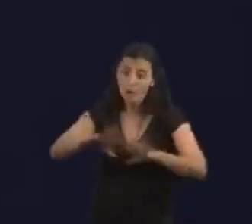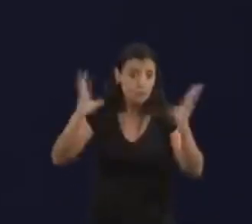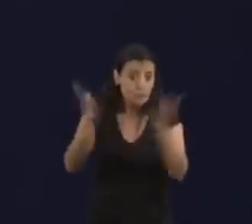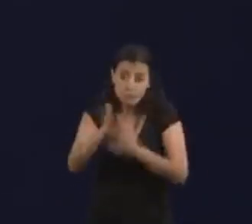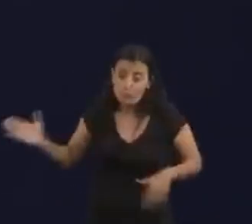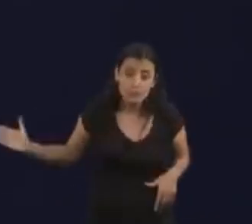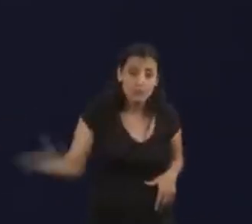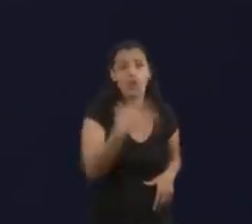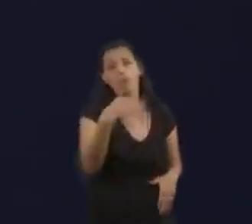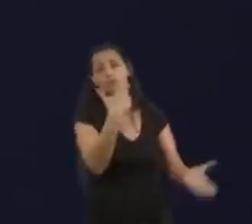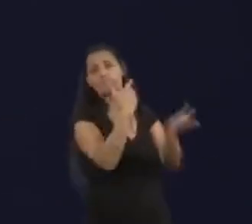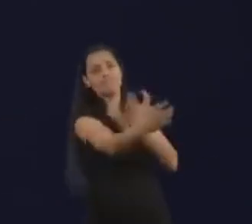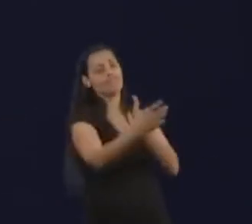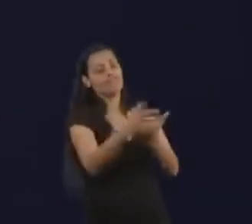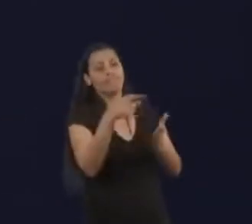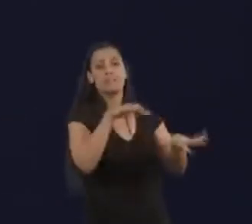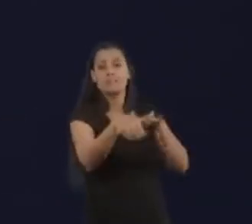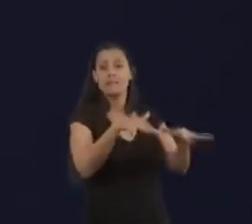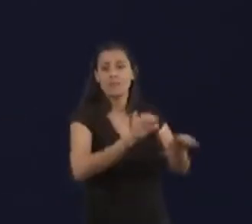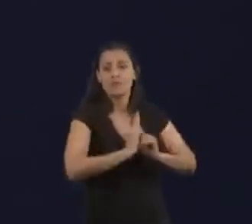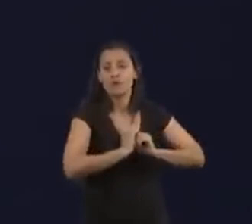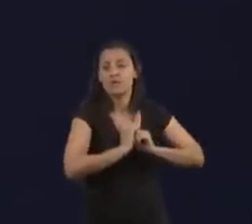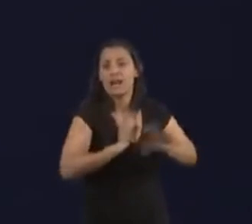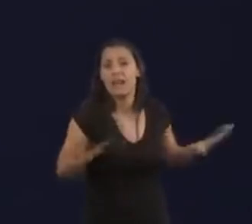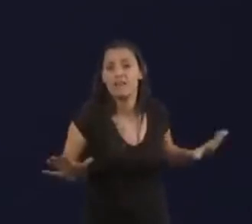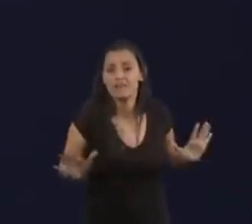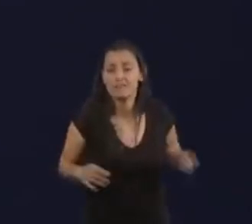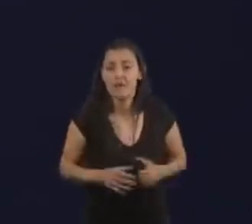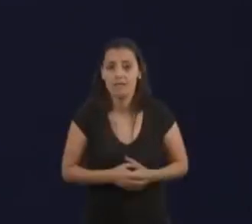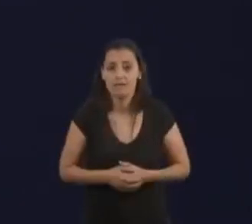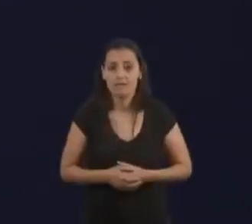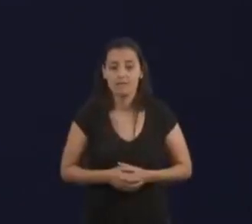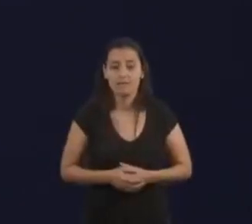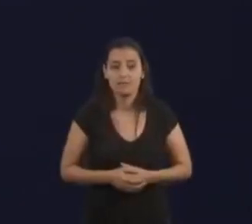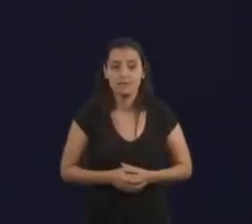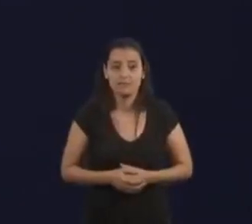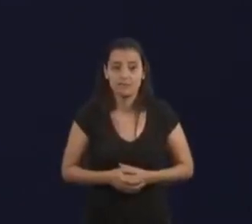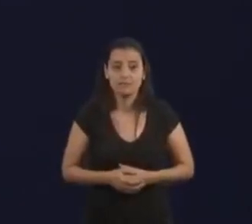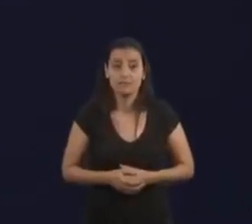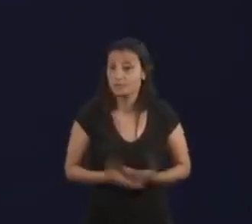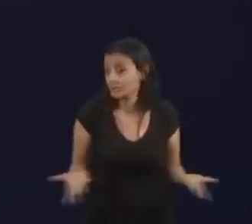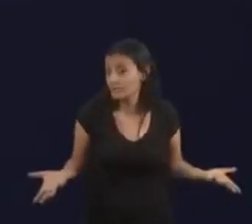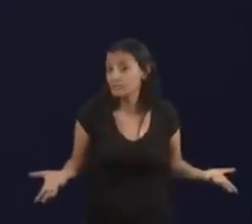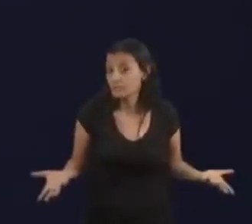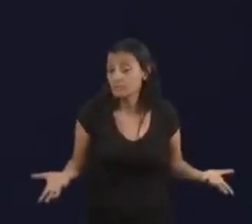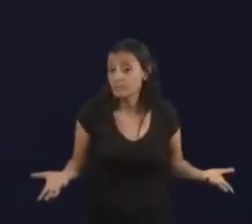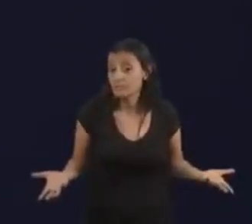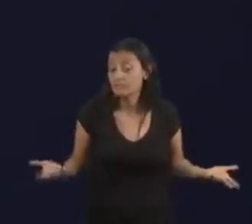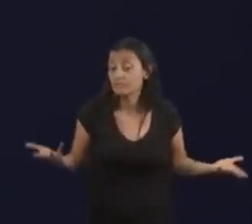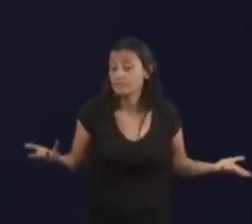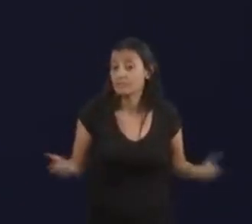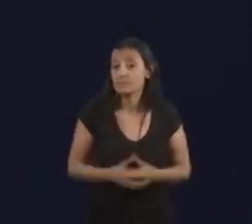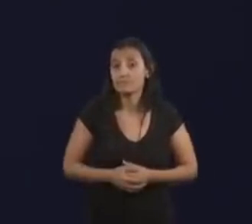estas estas cuestiones horrorosas eh de la que que sufrimos los la